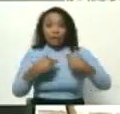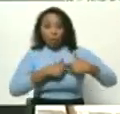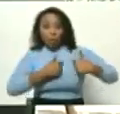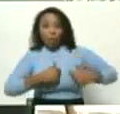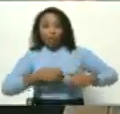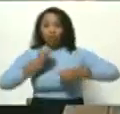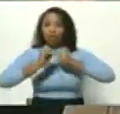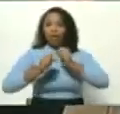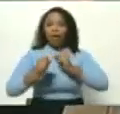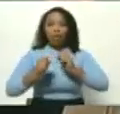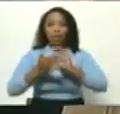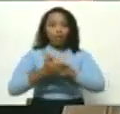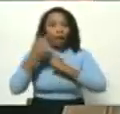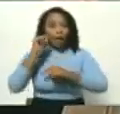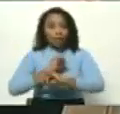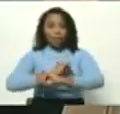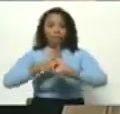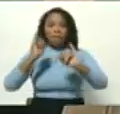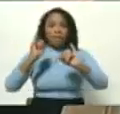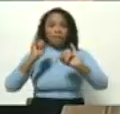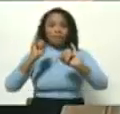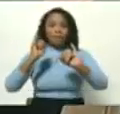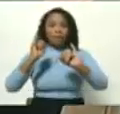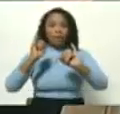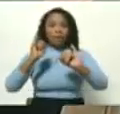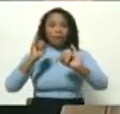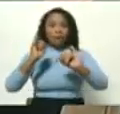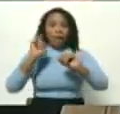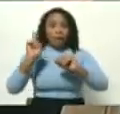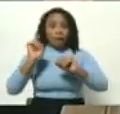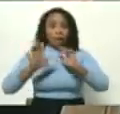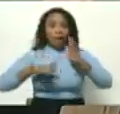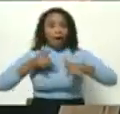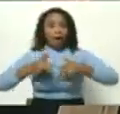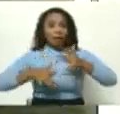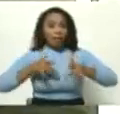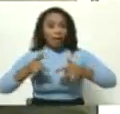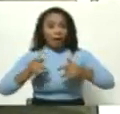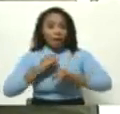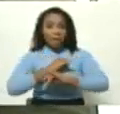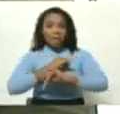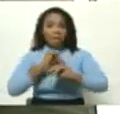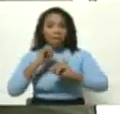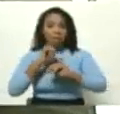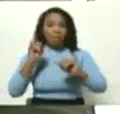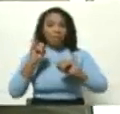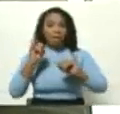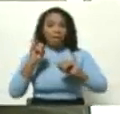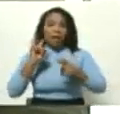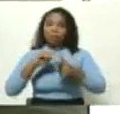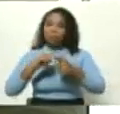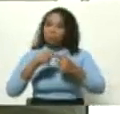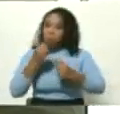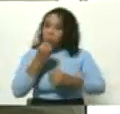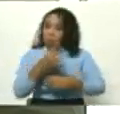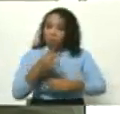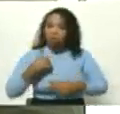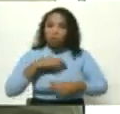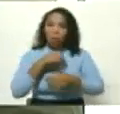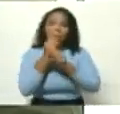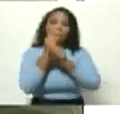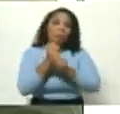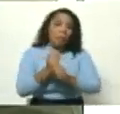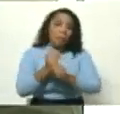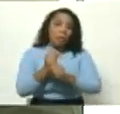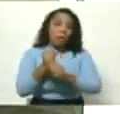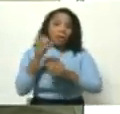y al finalizar esa ronda ya de los finalistas, entonces bueno, esperamos clasificar y